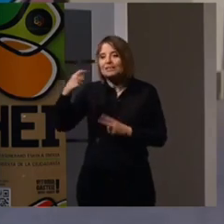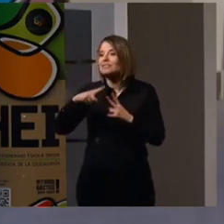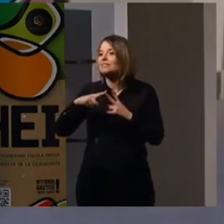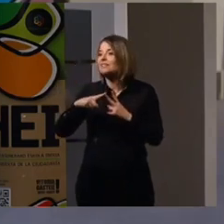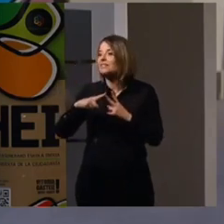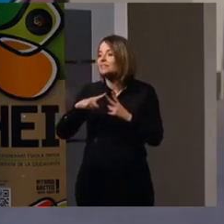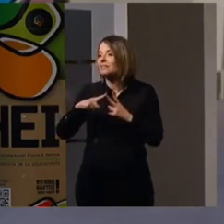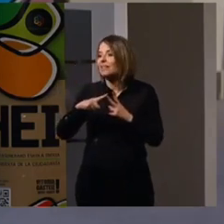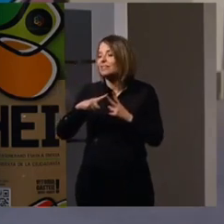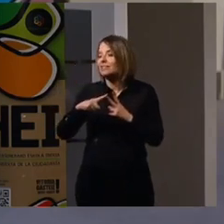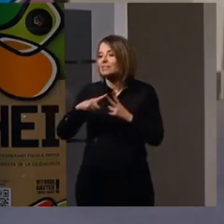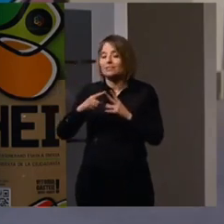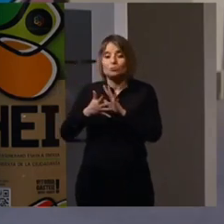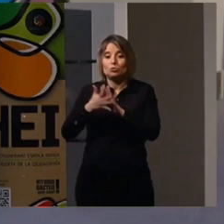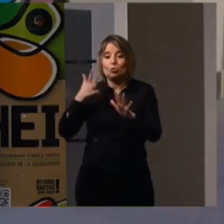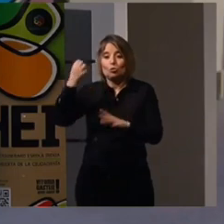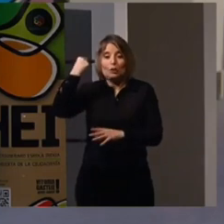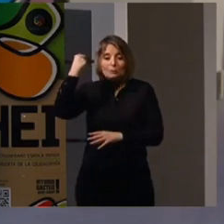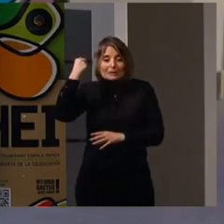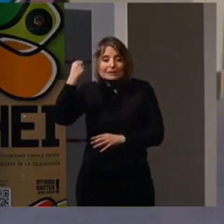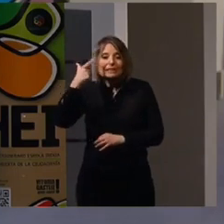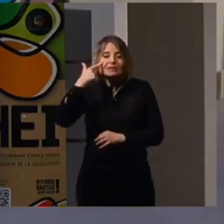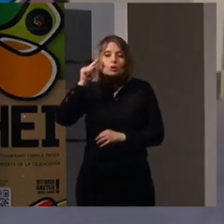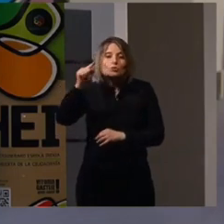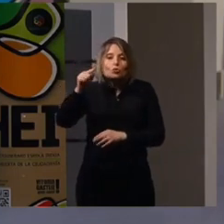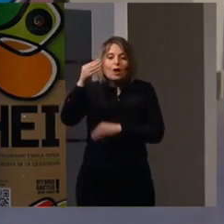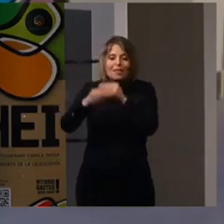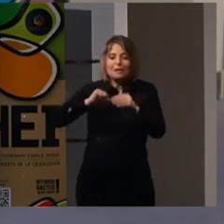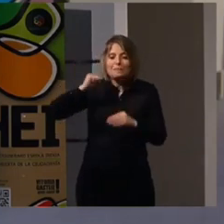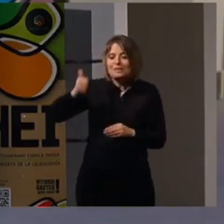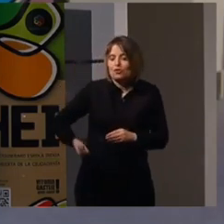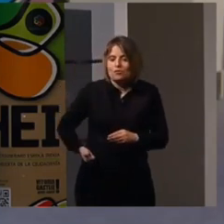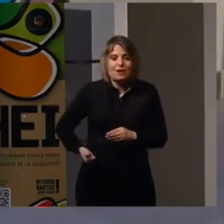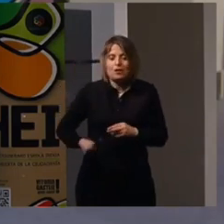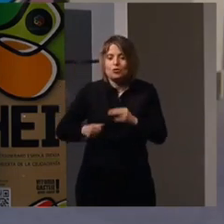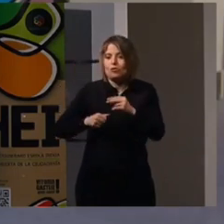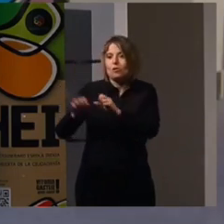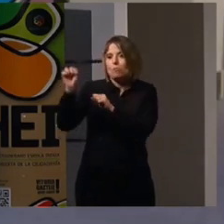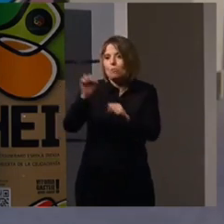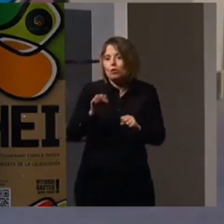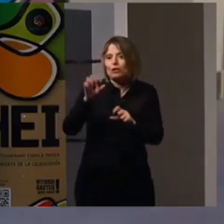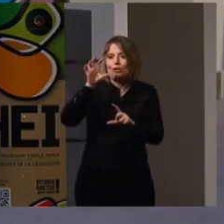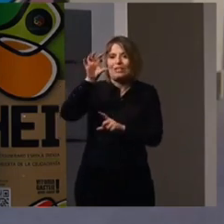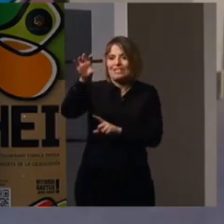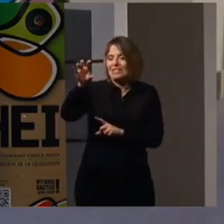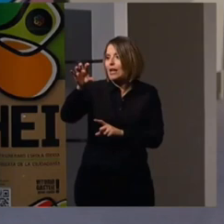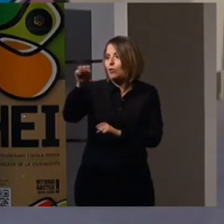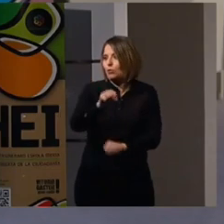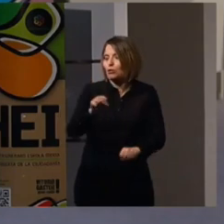ideas turbocapitalistas de tienes que hacerte millonario, cualquier mecanismo proteccionista del Estado